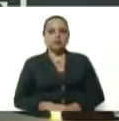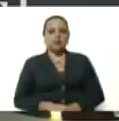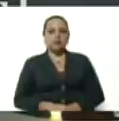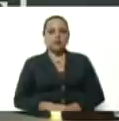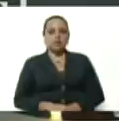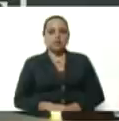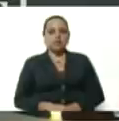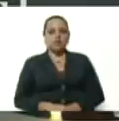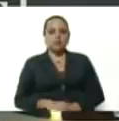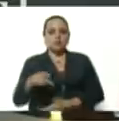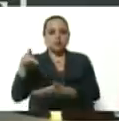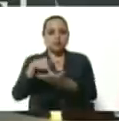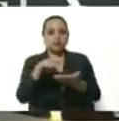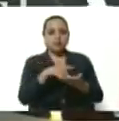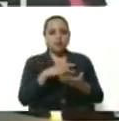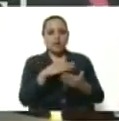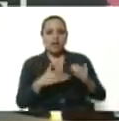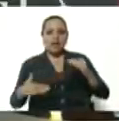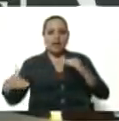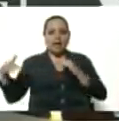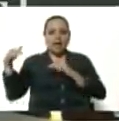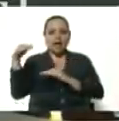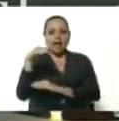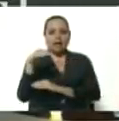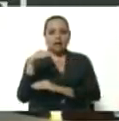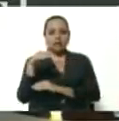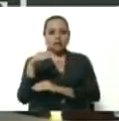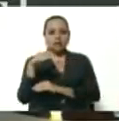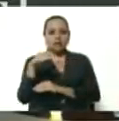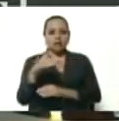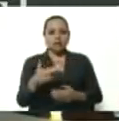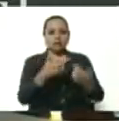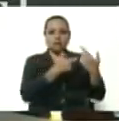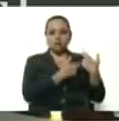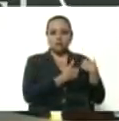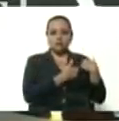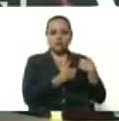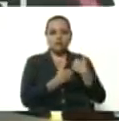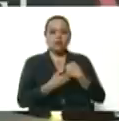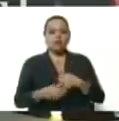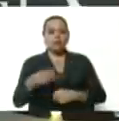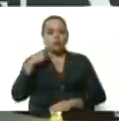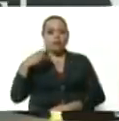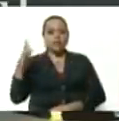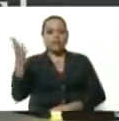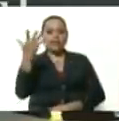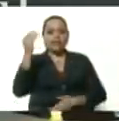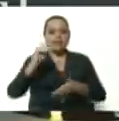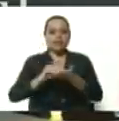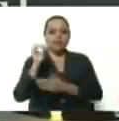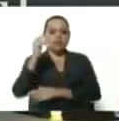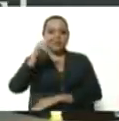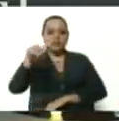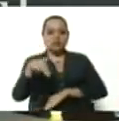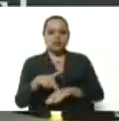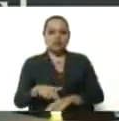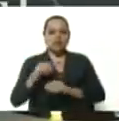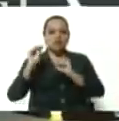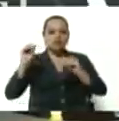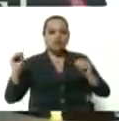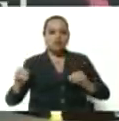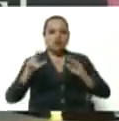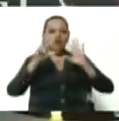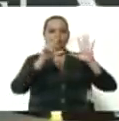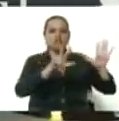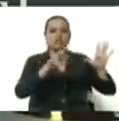mando político del Estado venezolano. Quinta legislatura. Han anunciado que